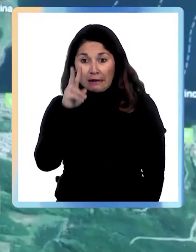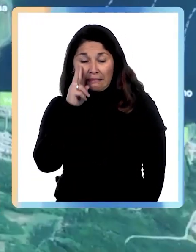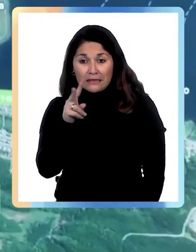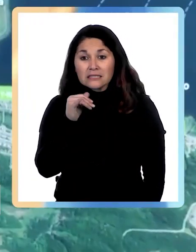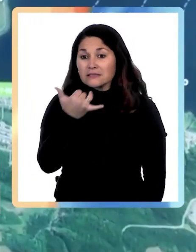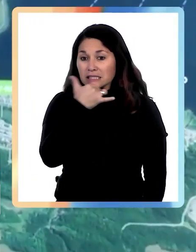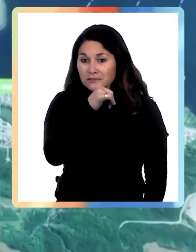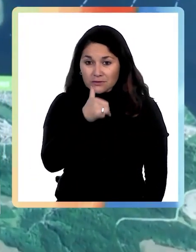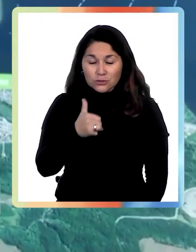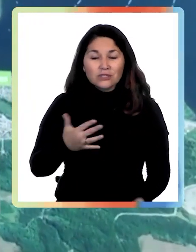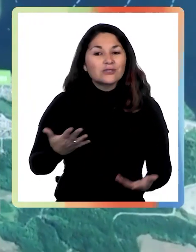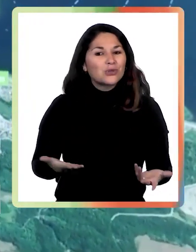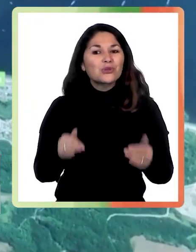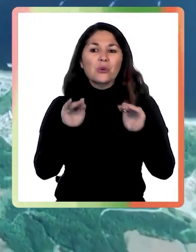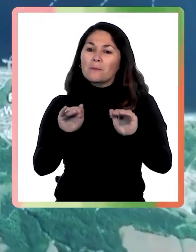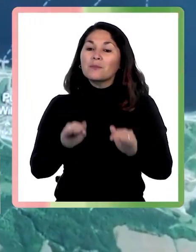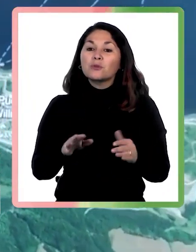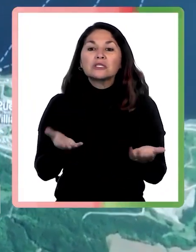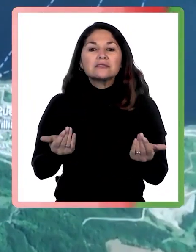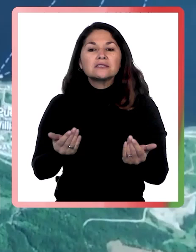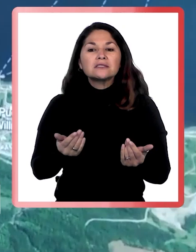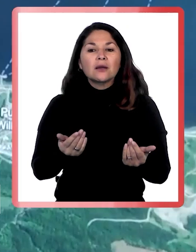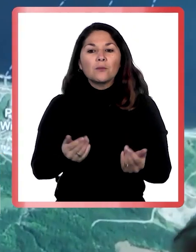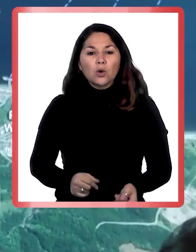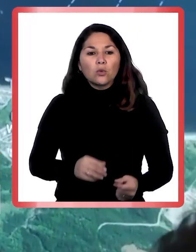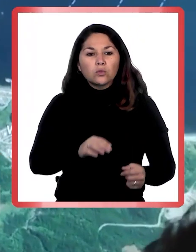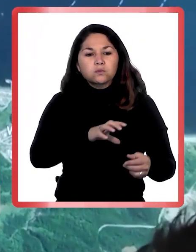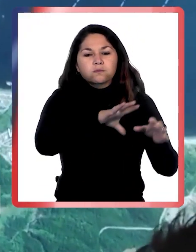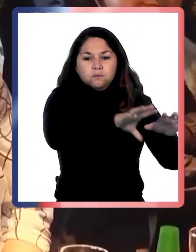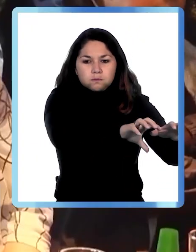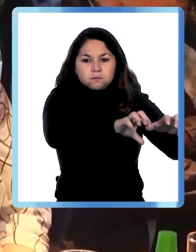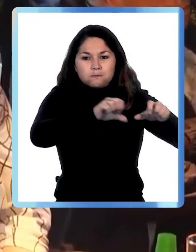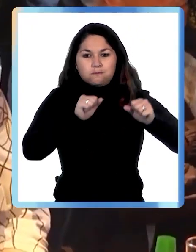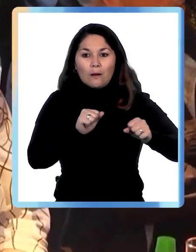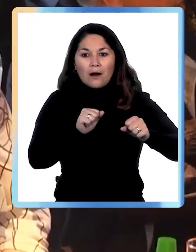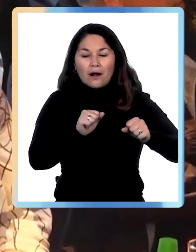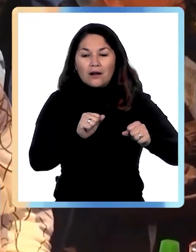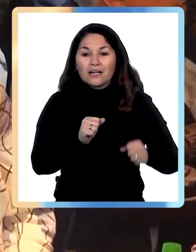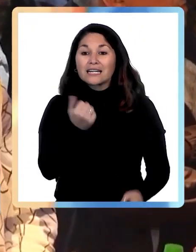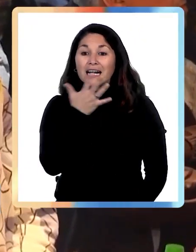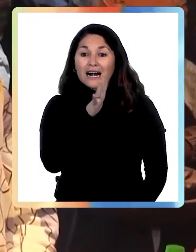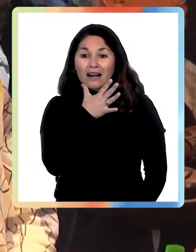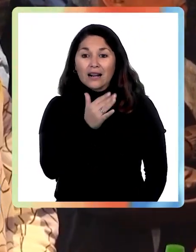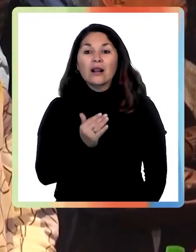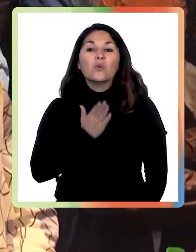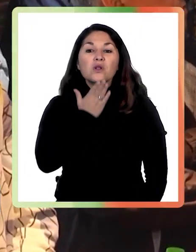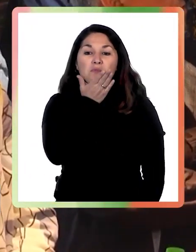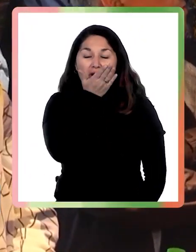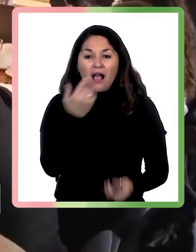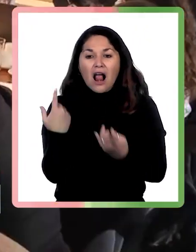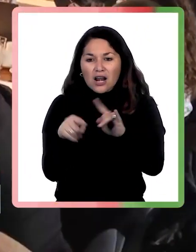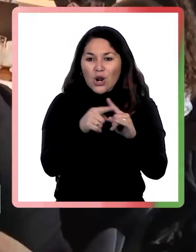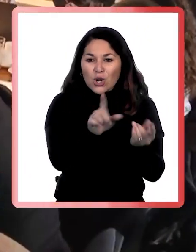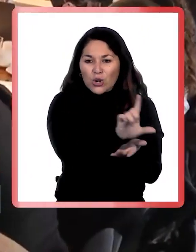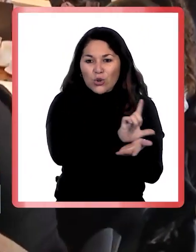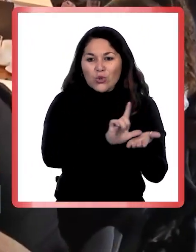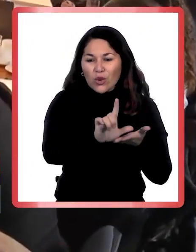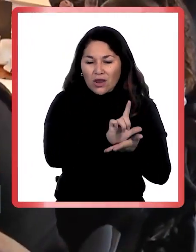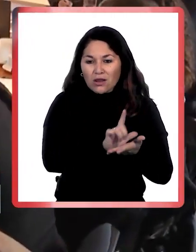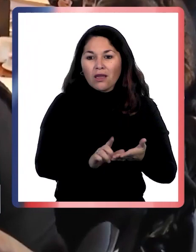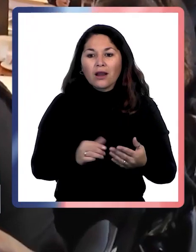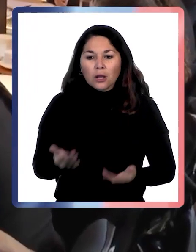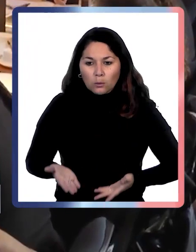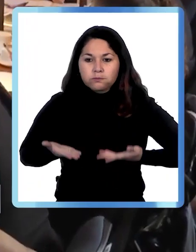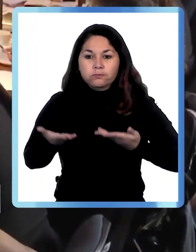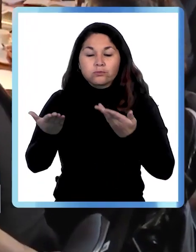con con la empresa y por lo tanto tenemos que transportar el agua potable desde puntarenas y des sus alrededores para poder atender los primeros días de